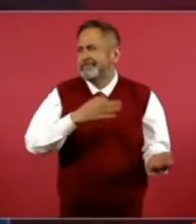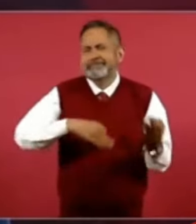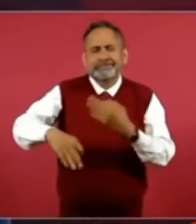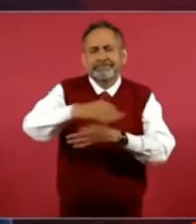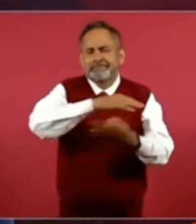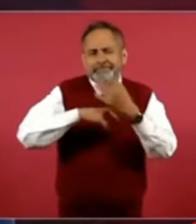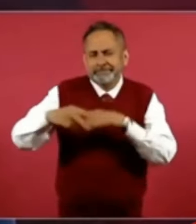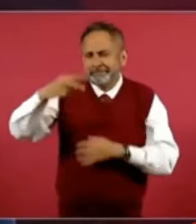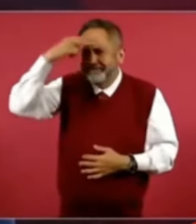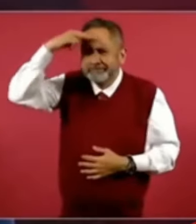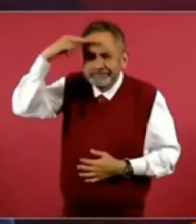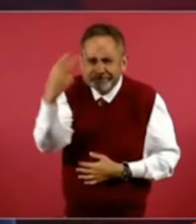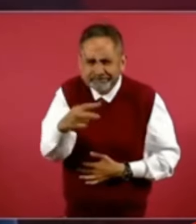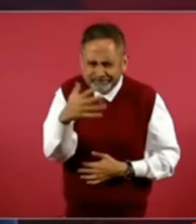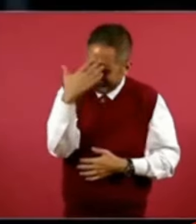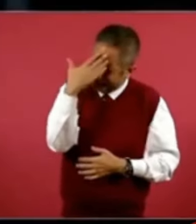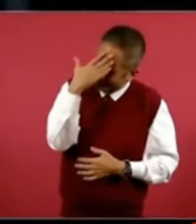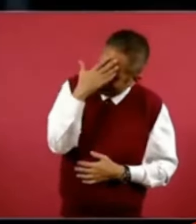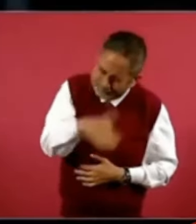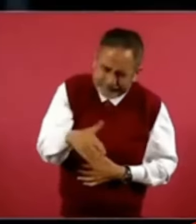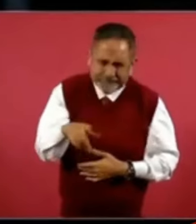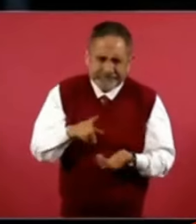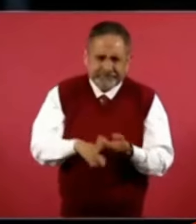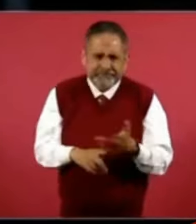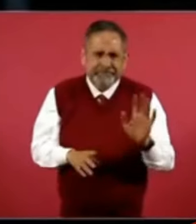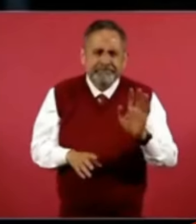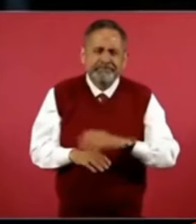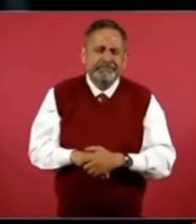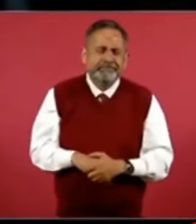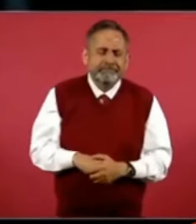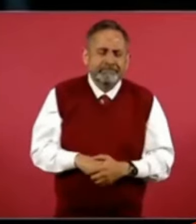los mexicanos están muy conscientes. Ahí va a llegar